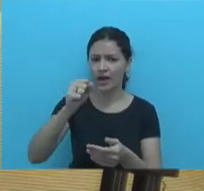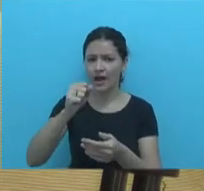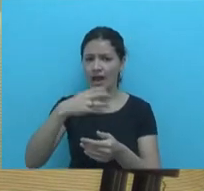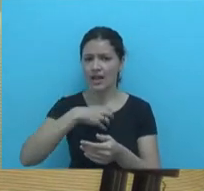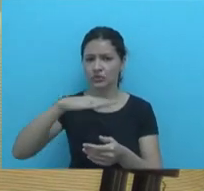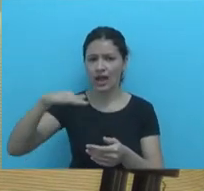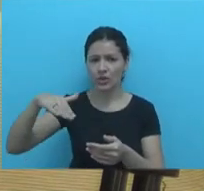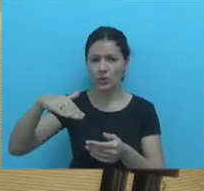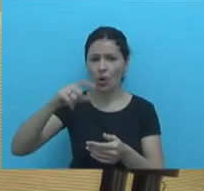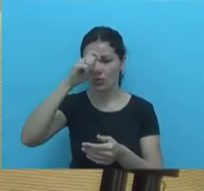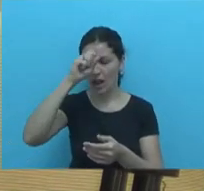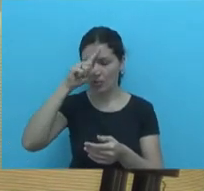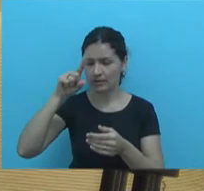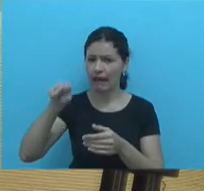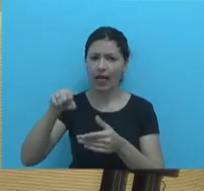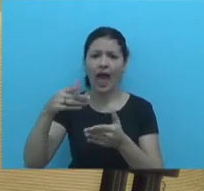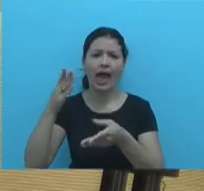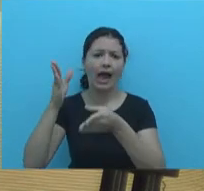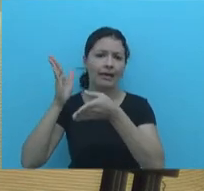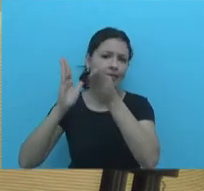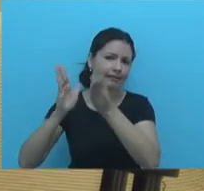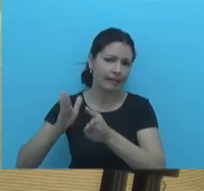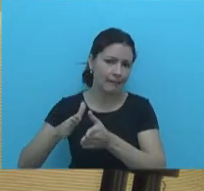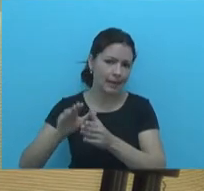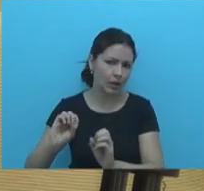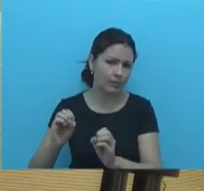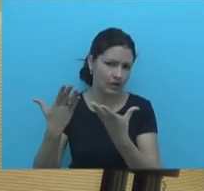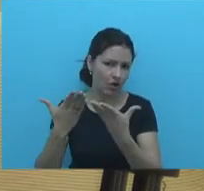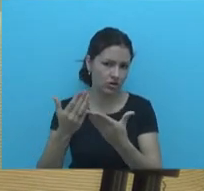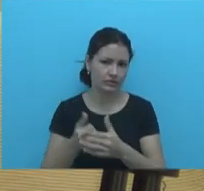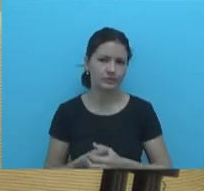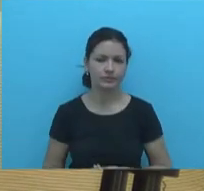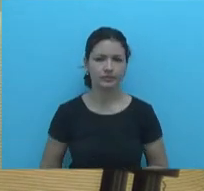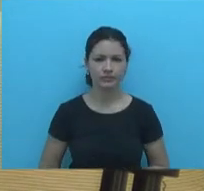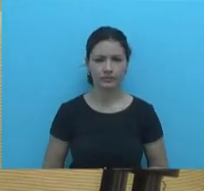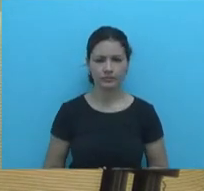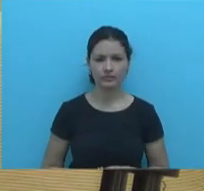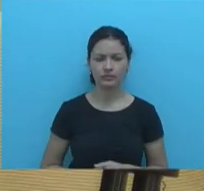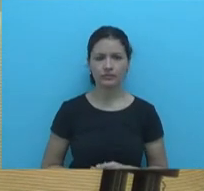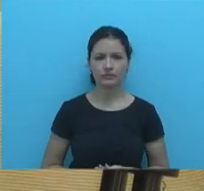Para que sea mejor atendido ahí y no en el establecimiento.